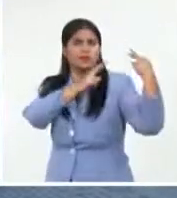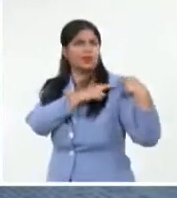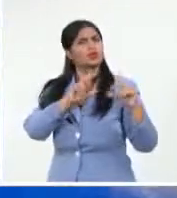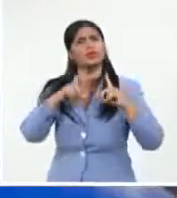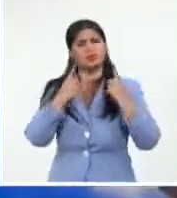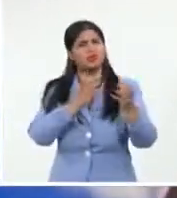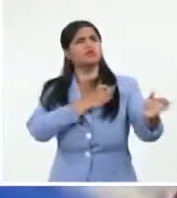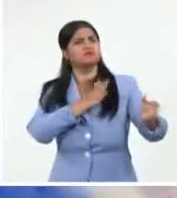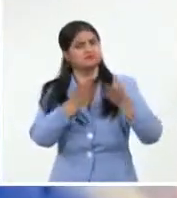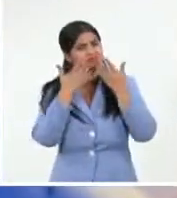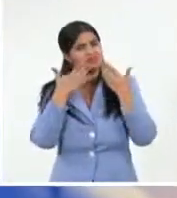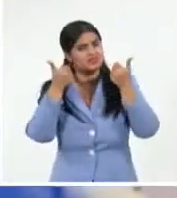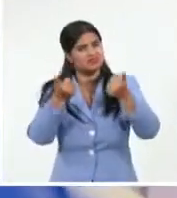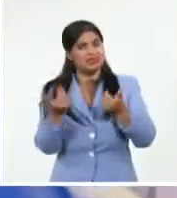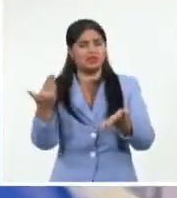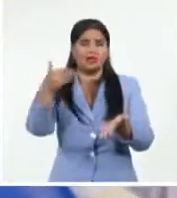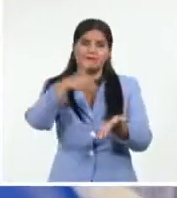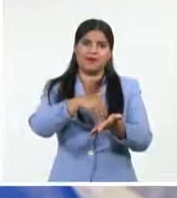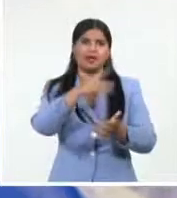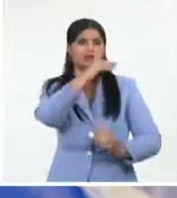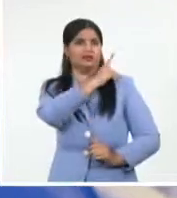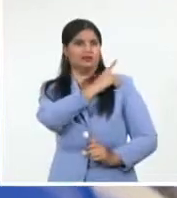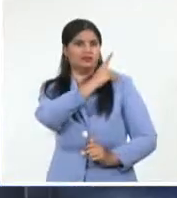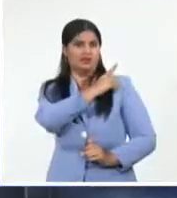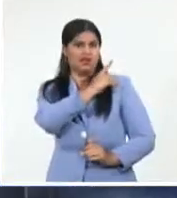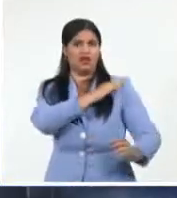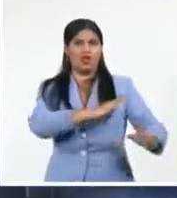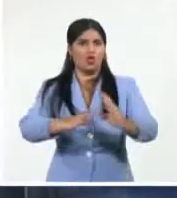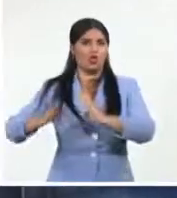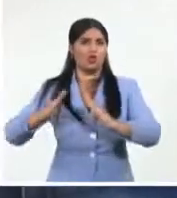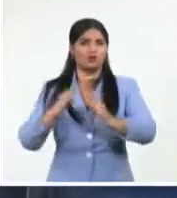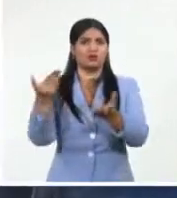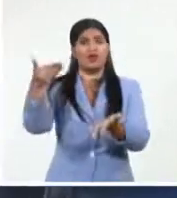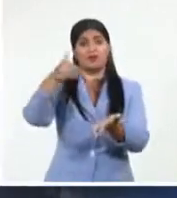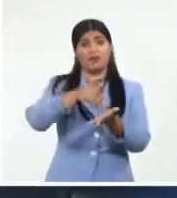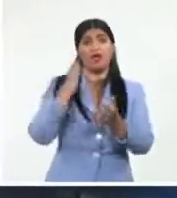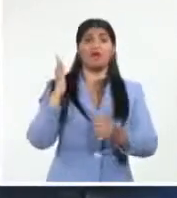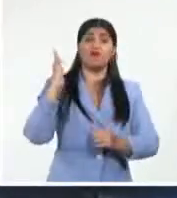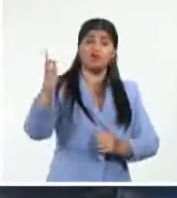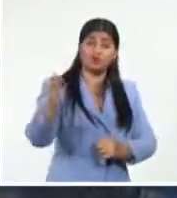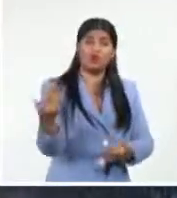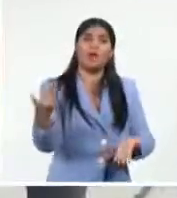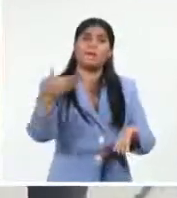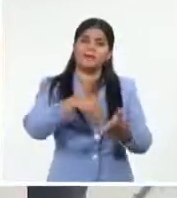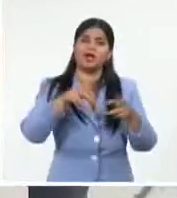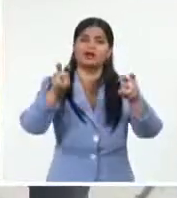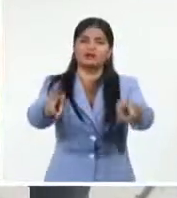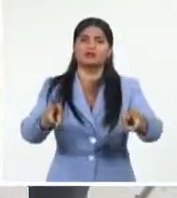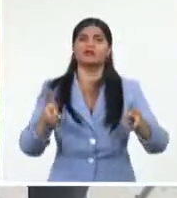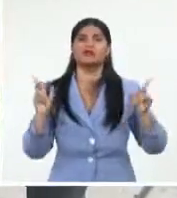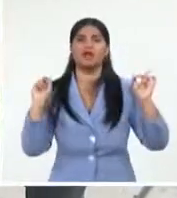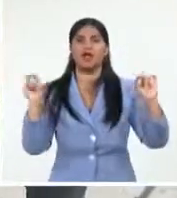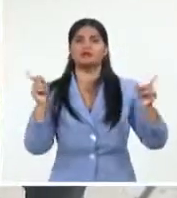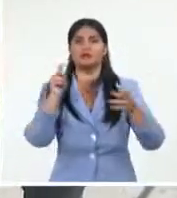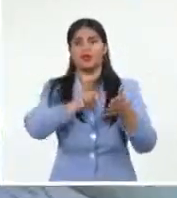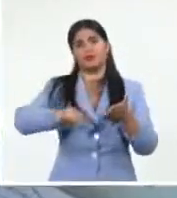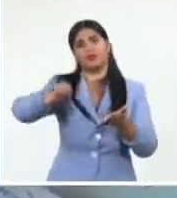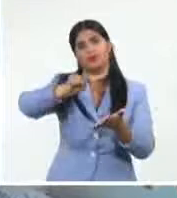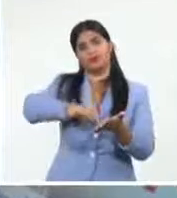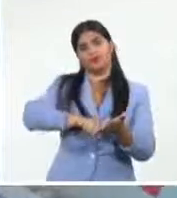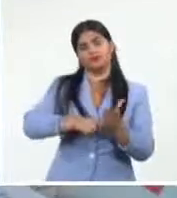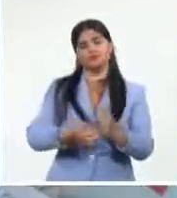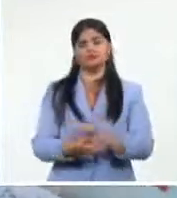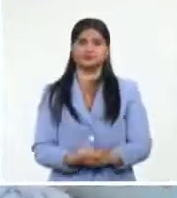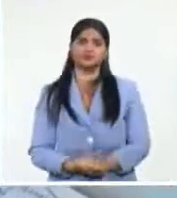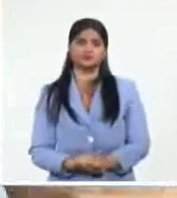también emergen los delegados que representarán a la comunidad en las asambleas municipales del Poder Popular y estructuras superiores de gobierno. En